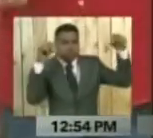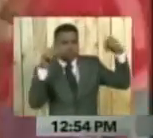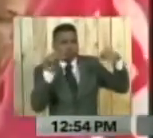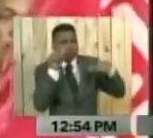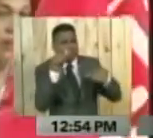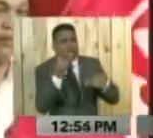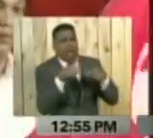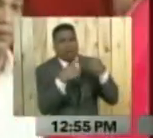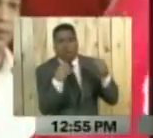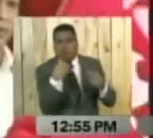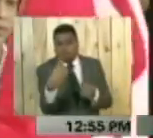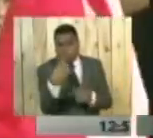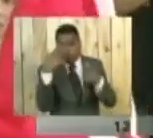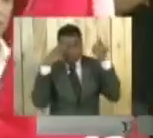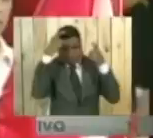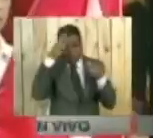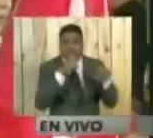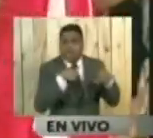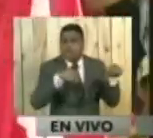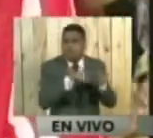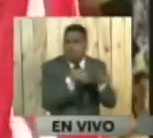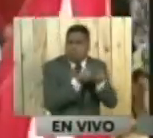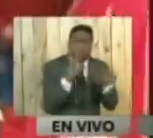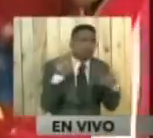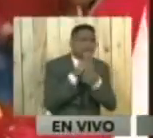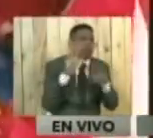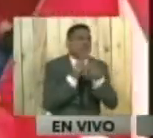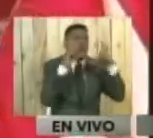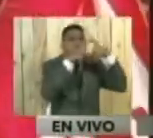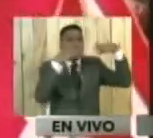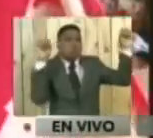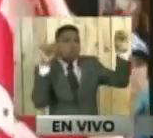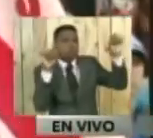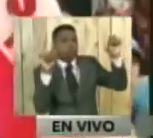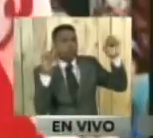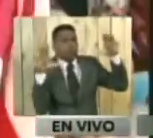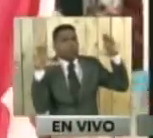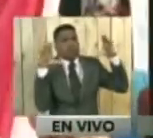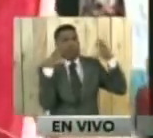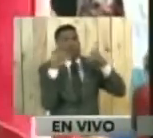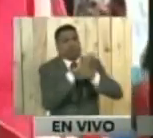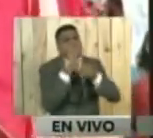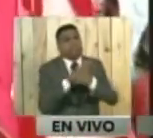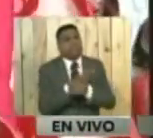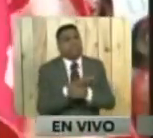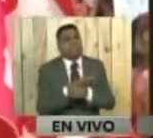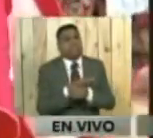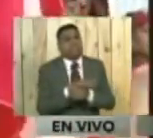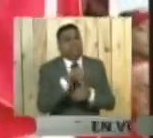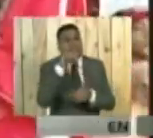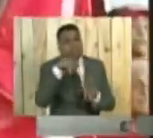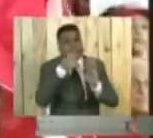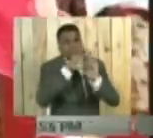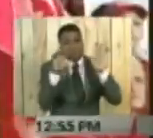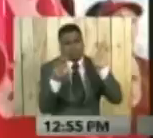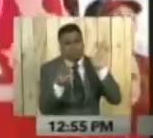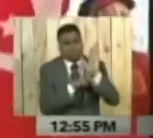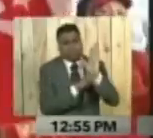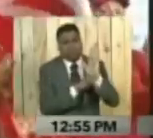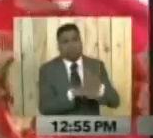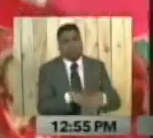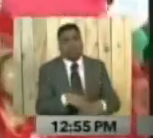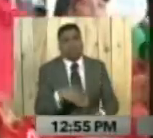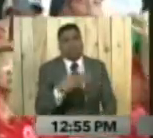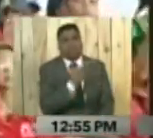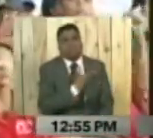como presidente constitucional de esta república, a un patriota, a